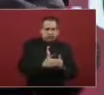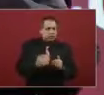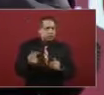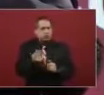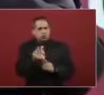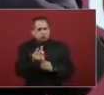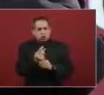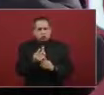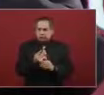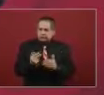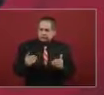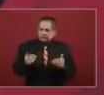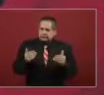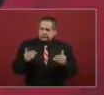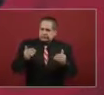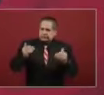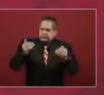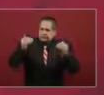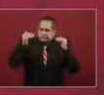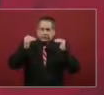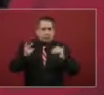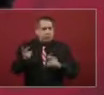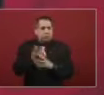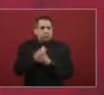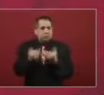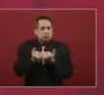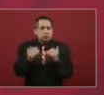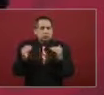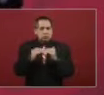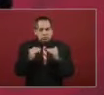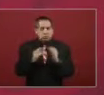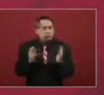de la pérdida de poder adquisitivo del salario, pero